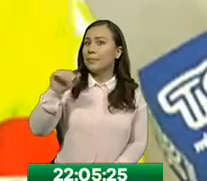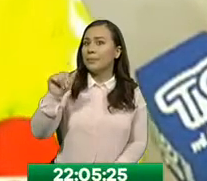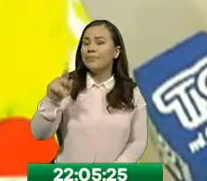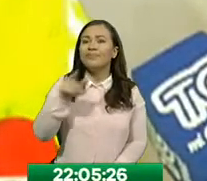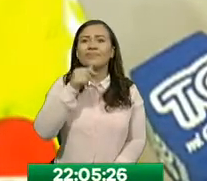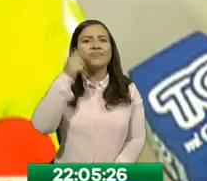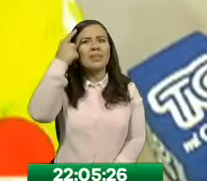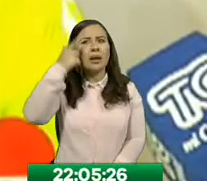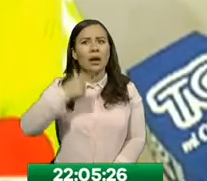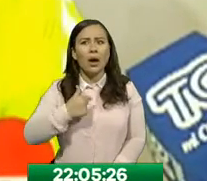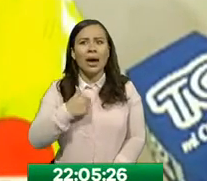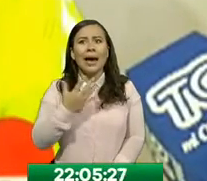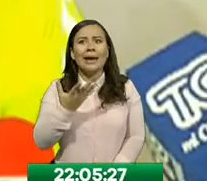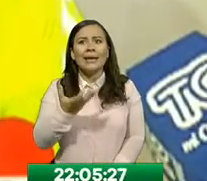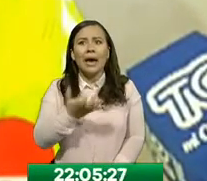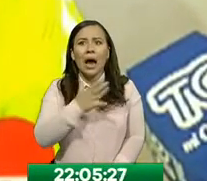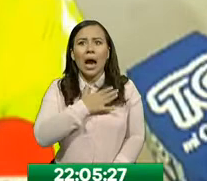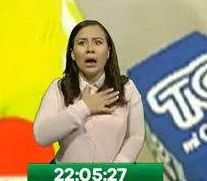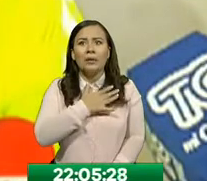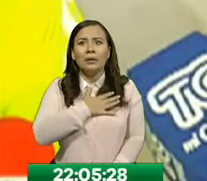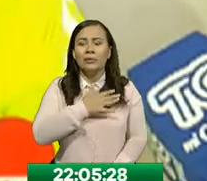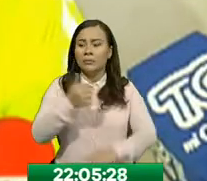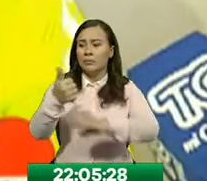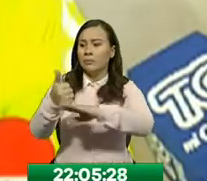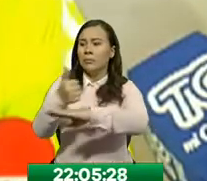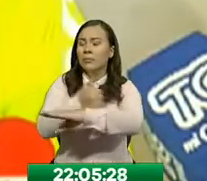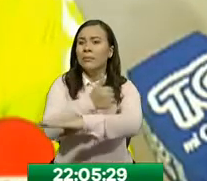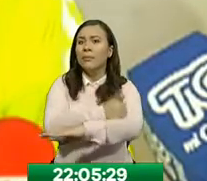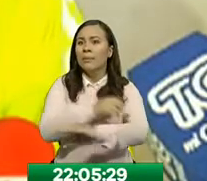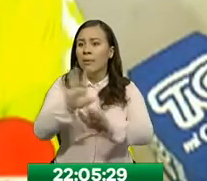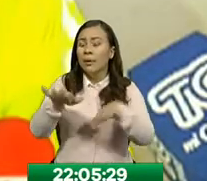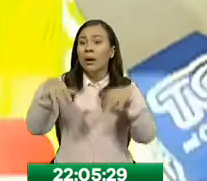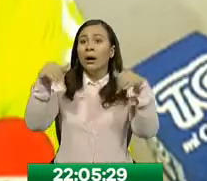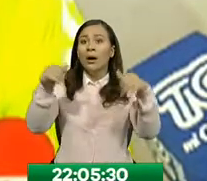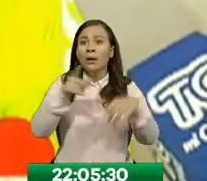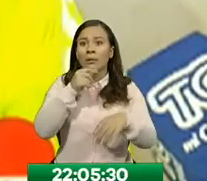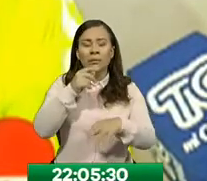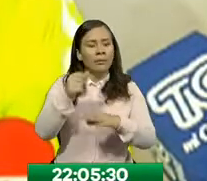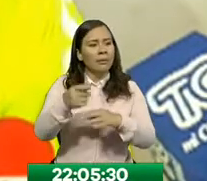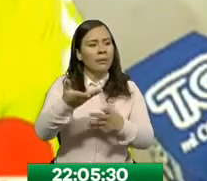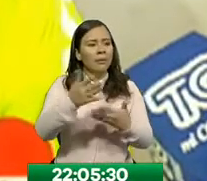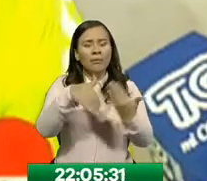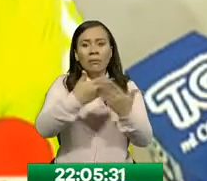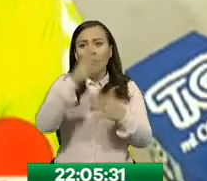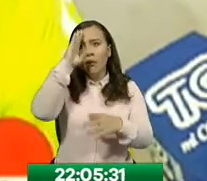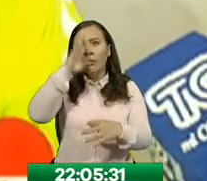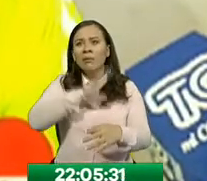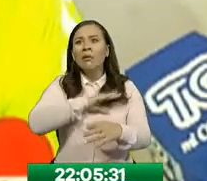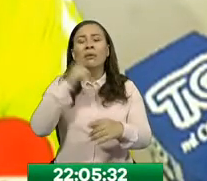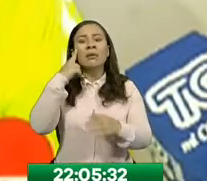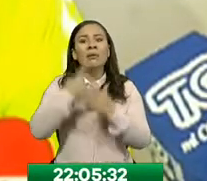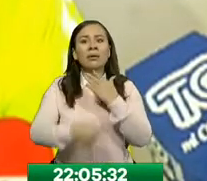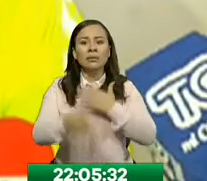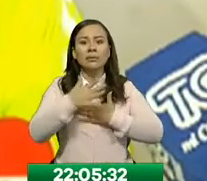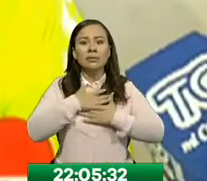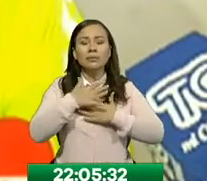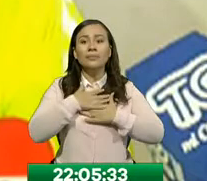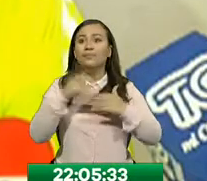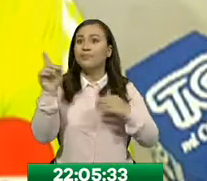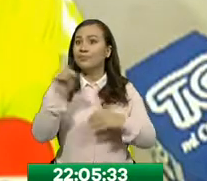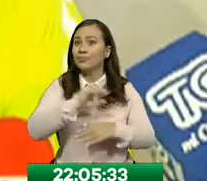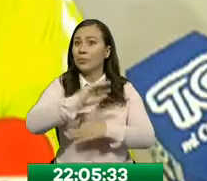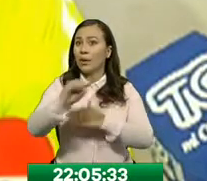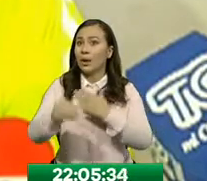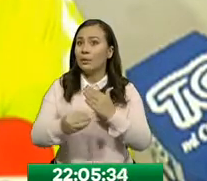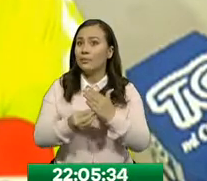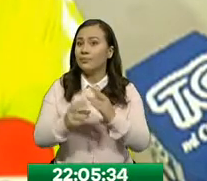eso, ¿no? Amedrentar tanto autoridades civiles, autoridades policiales, para amedrentar y que justamente